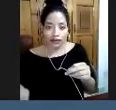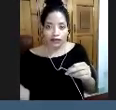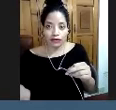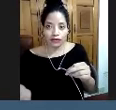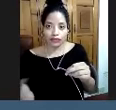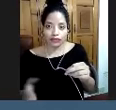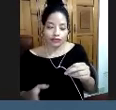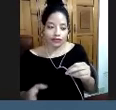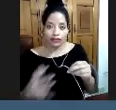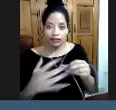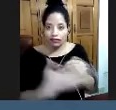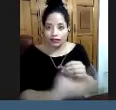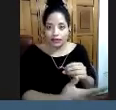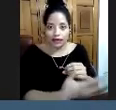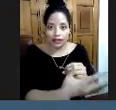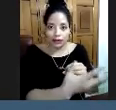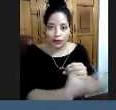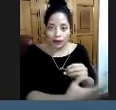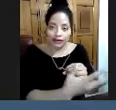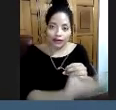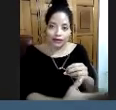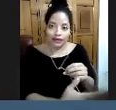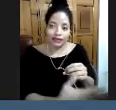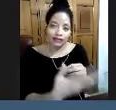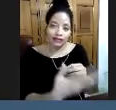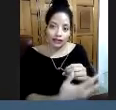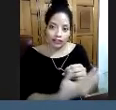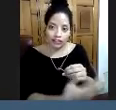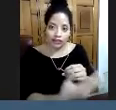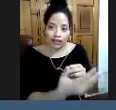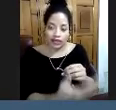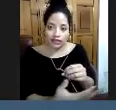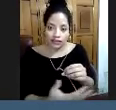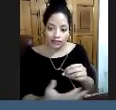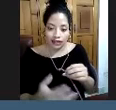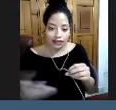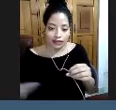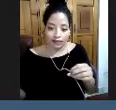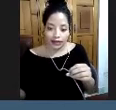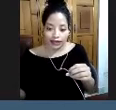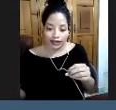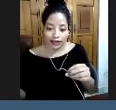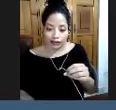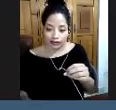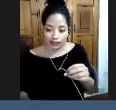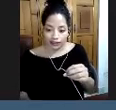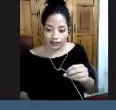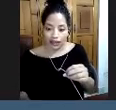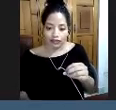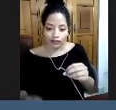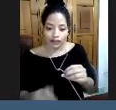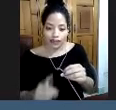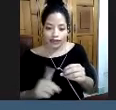Que no hay recursos ni para los padres y las madres, ni para los niños y las niñas, ni para las y los